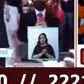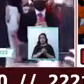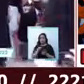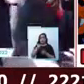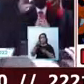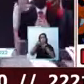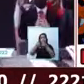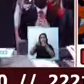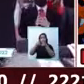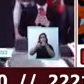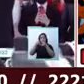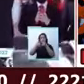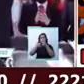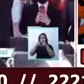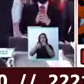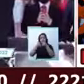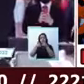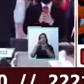esperamos que